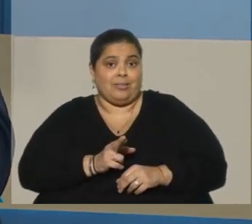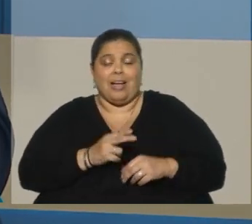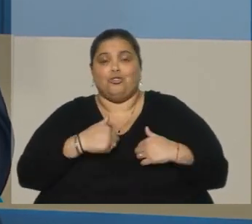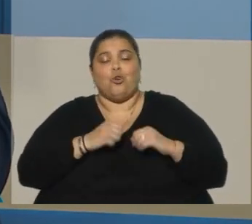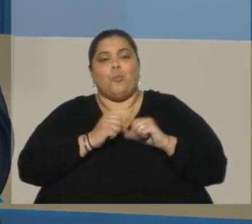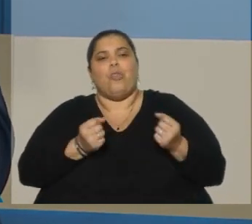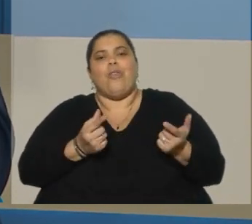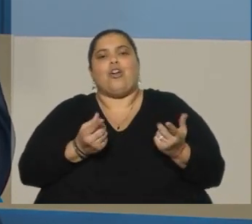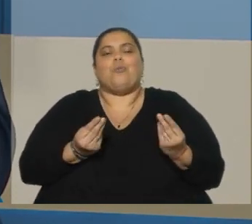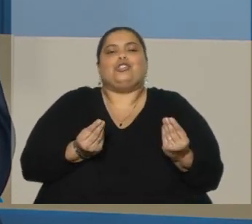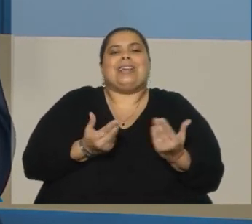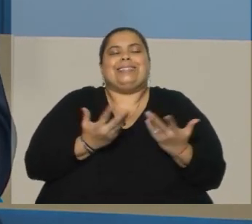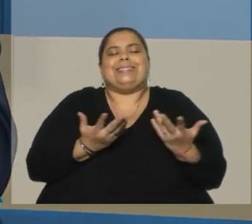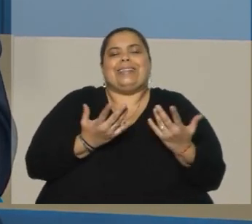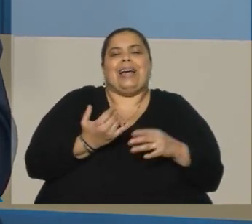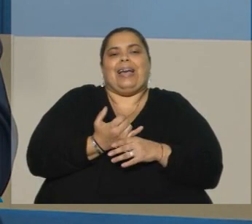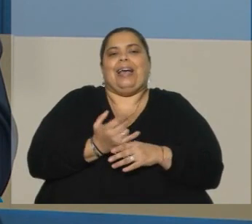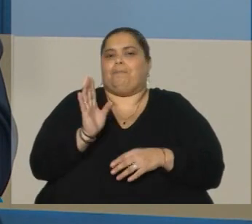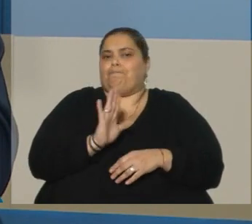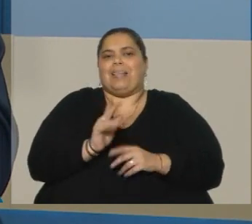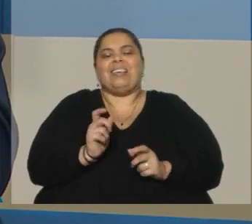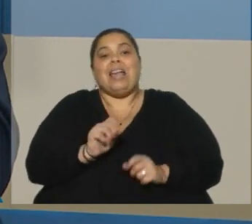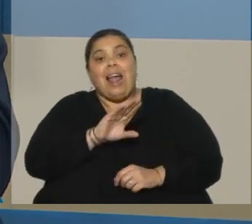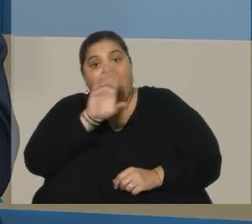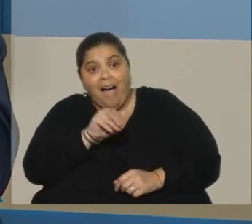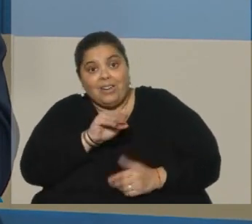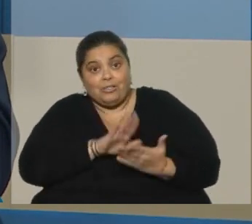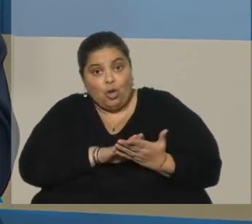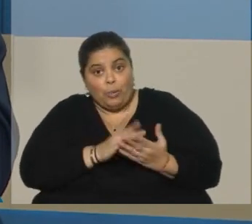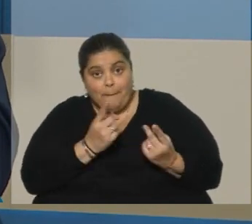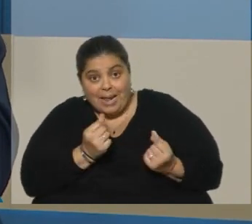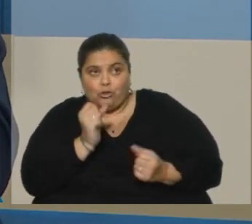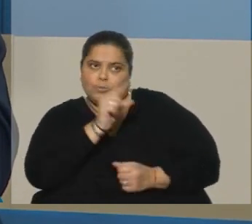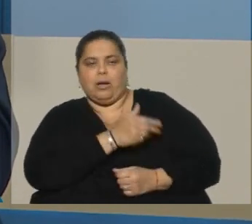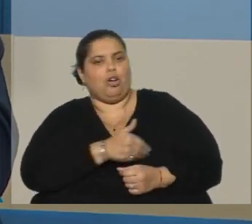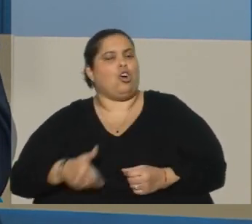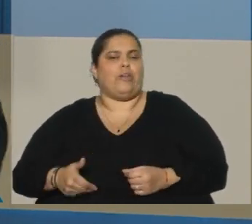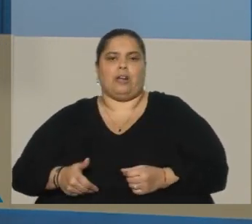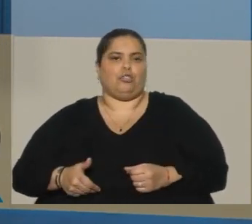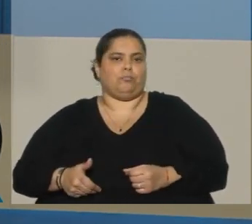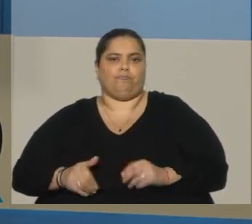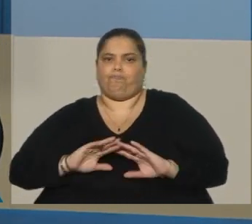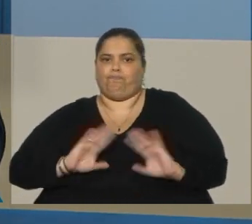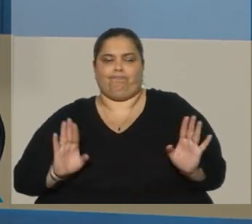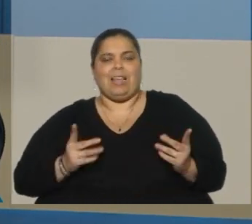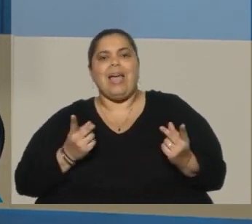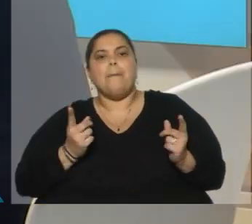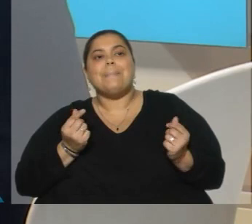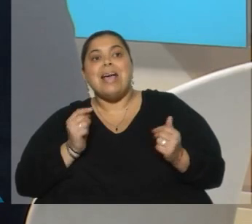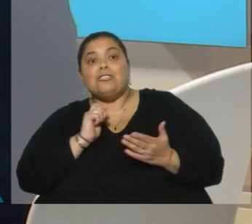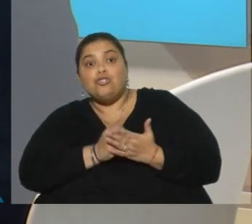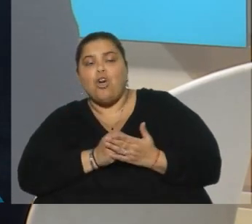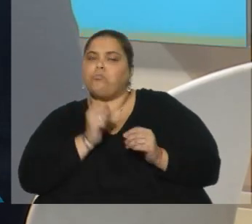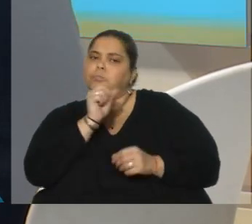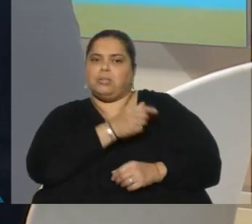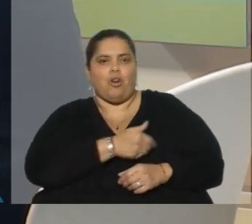sensación equivocada. Quien habla sobre los precios es el Poder Ejecutivo y quien define los precios del Poder Ejecutivo. Así que no me puede decir si van